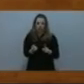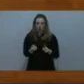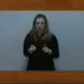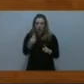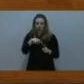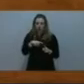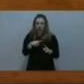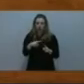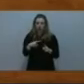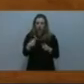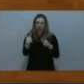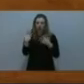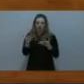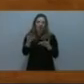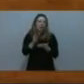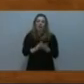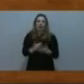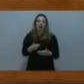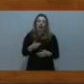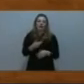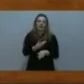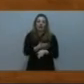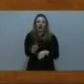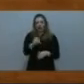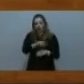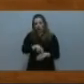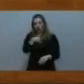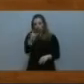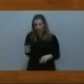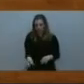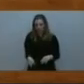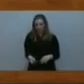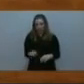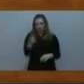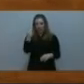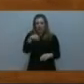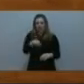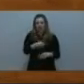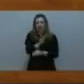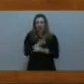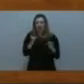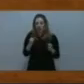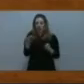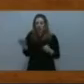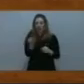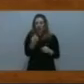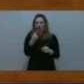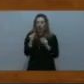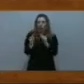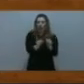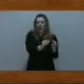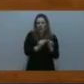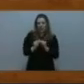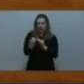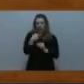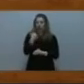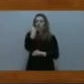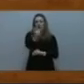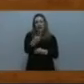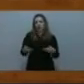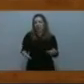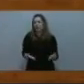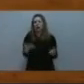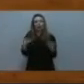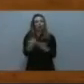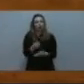10 veces en hacer lo que se tarda una. Dicho esto, ¿saben lo que votó esta Cámara? Pues lo voy a decir yo. Por unanimidad apoyamos al Camino. Todos votamos